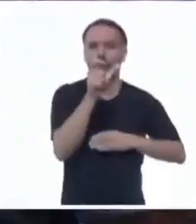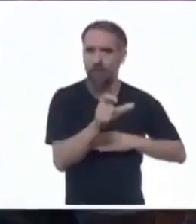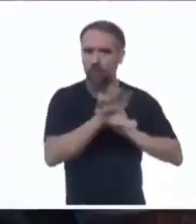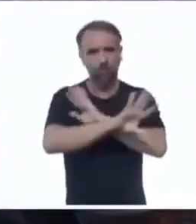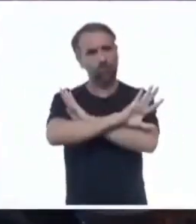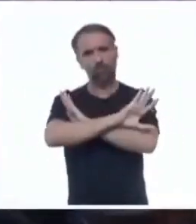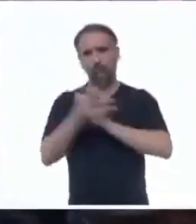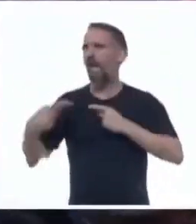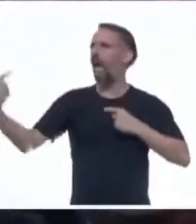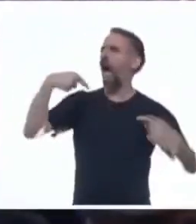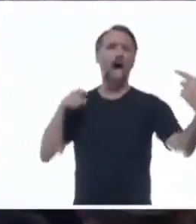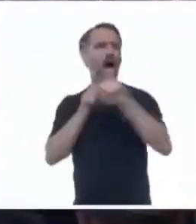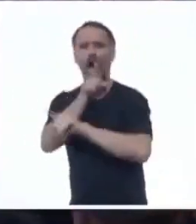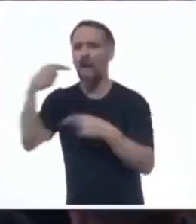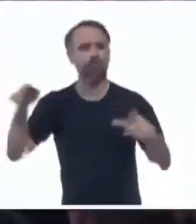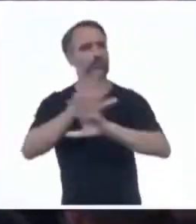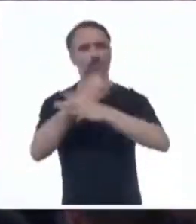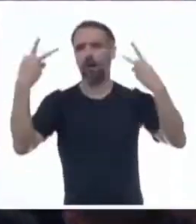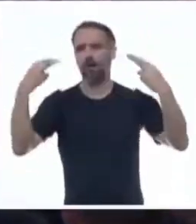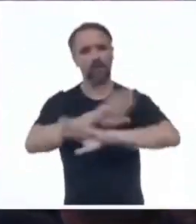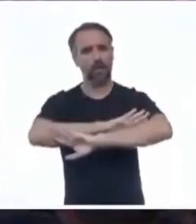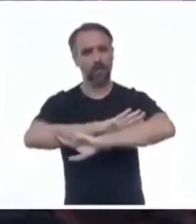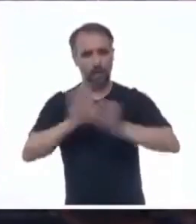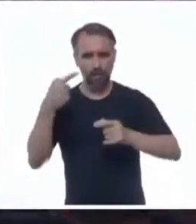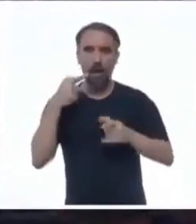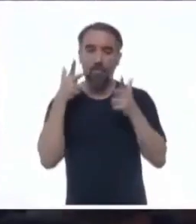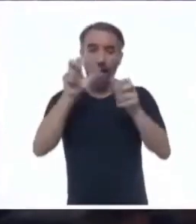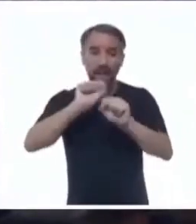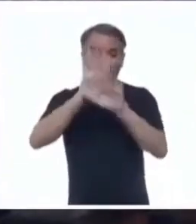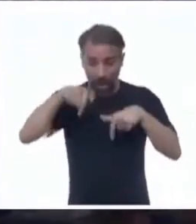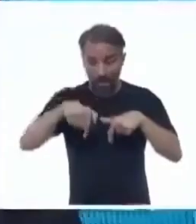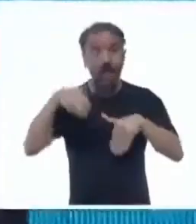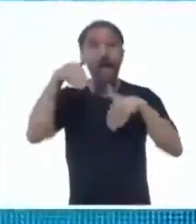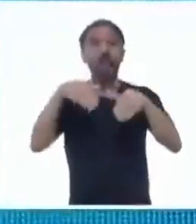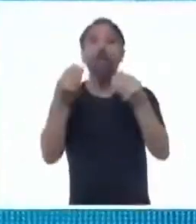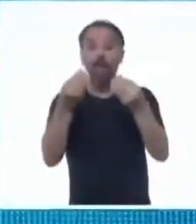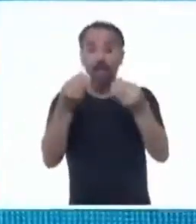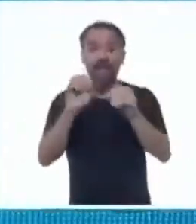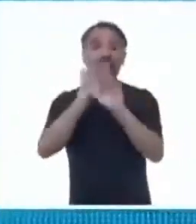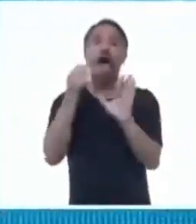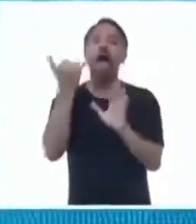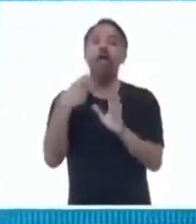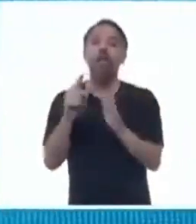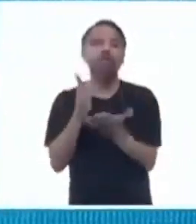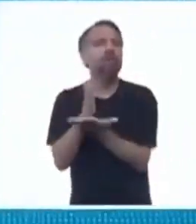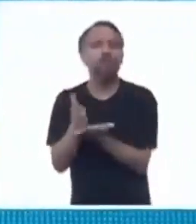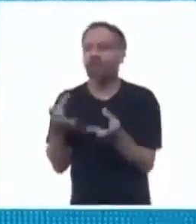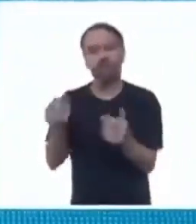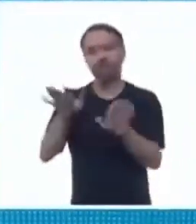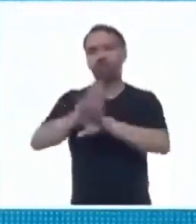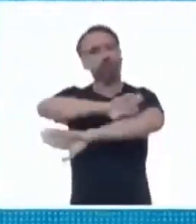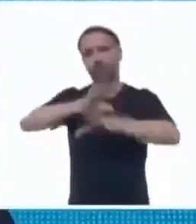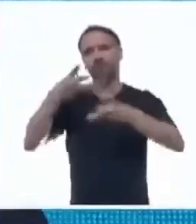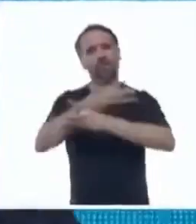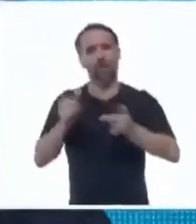enemigo. Si hay algo que ha quedado claro en esta elección, es que la grieta se murió y